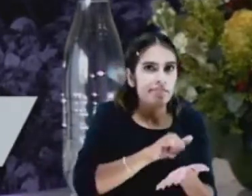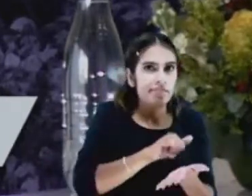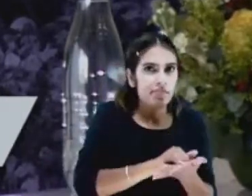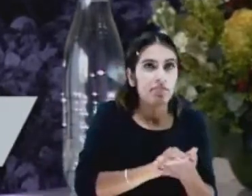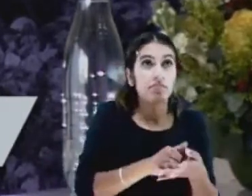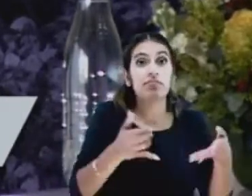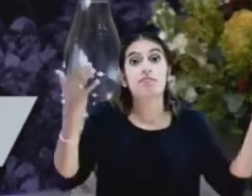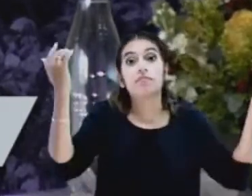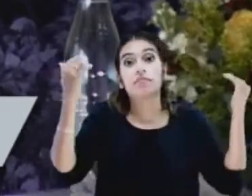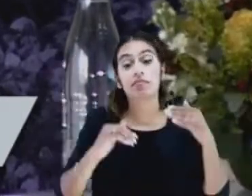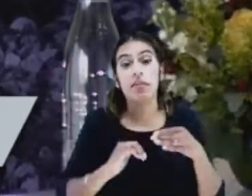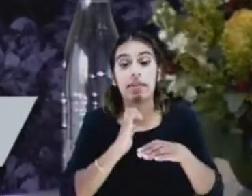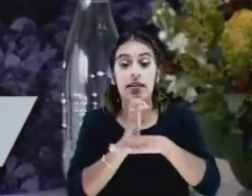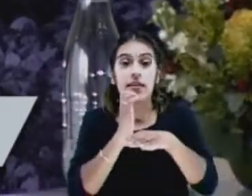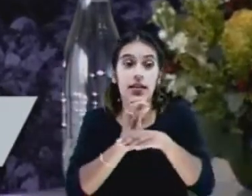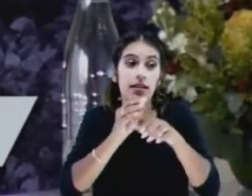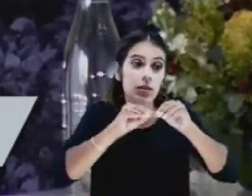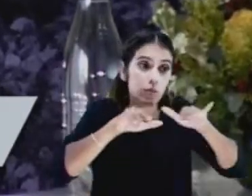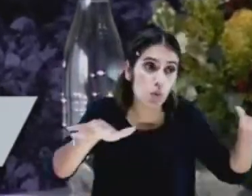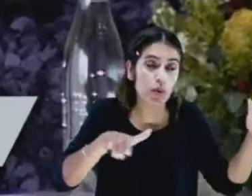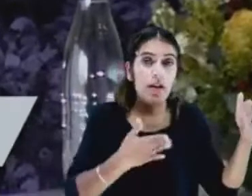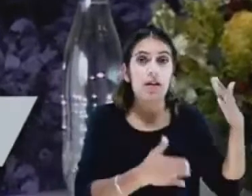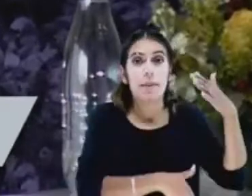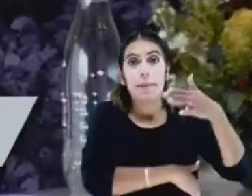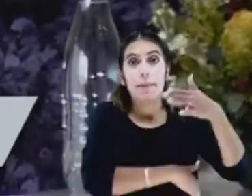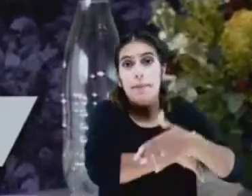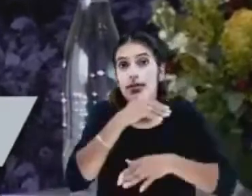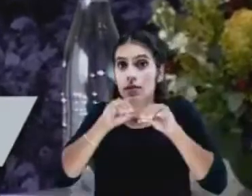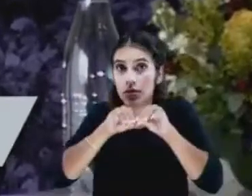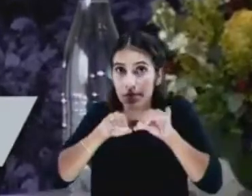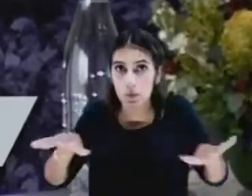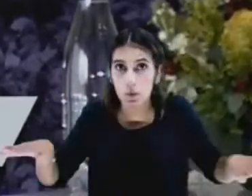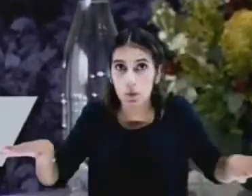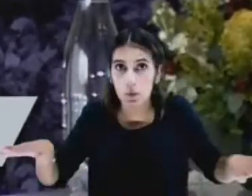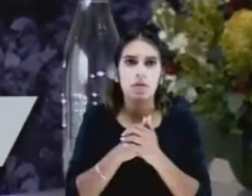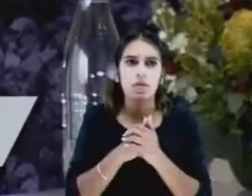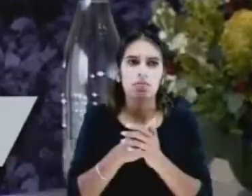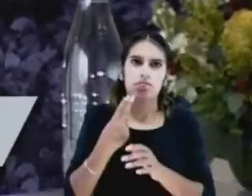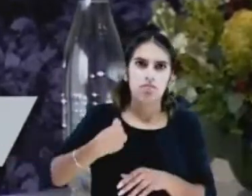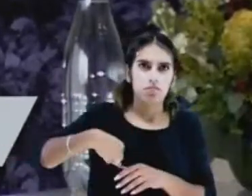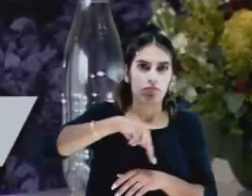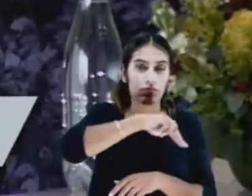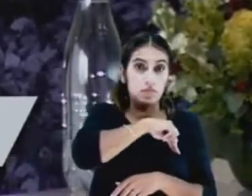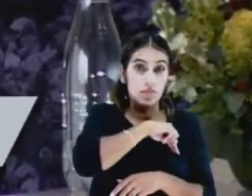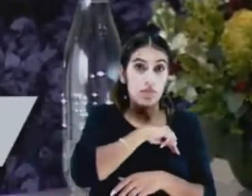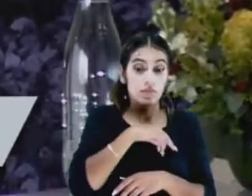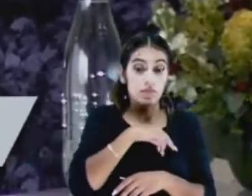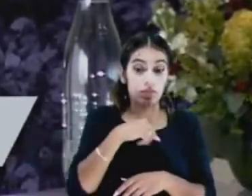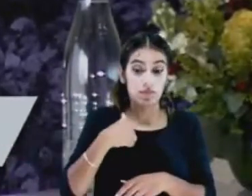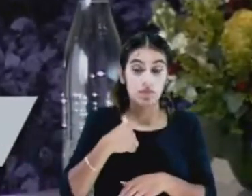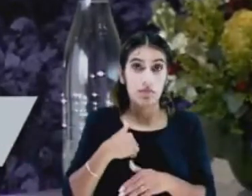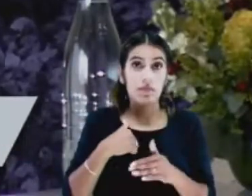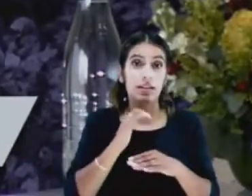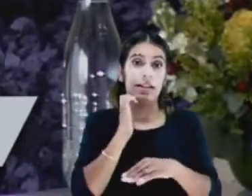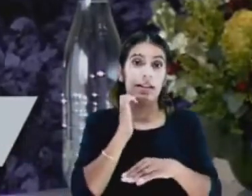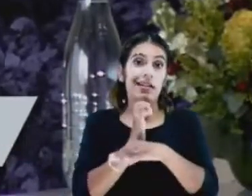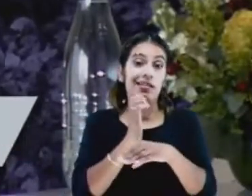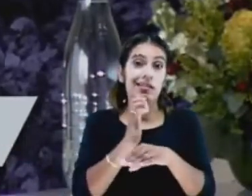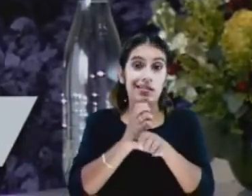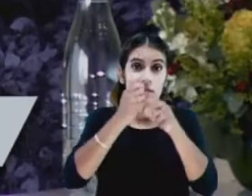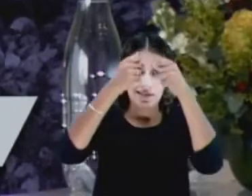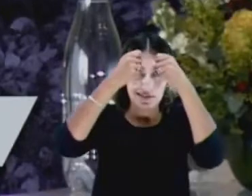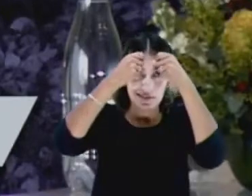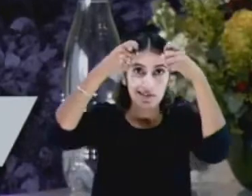entidades públicas llámese ministerio público diría uno si a mí soy entidad estatal y presentan